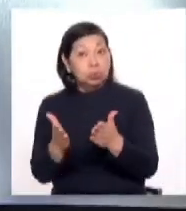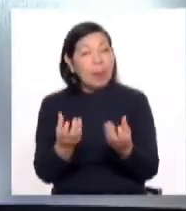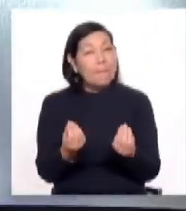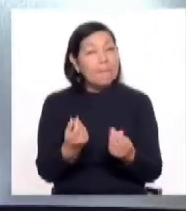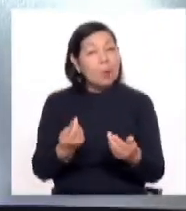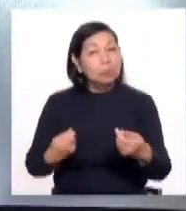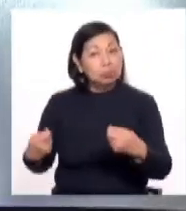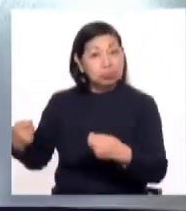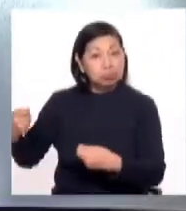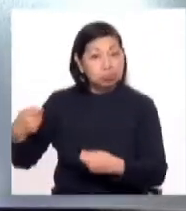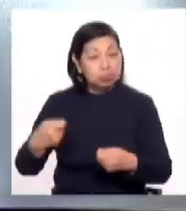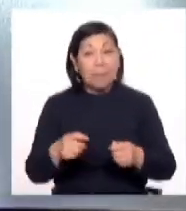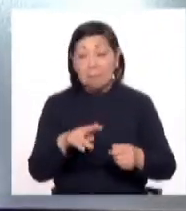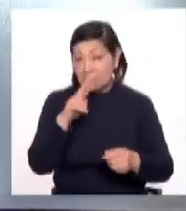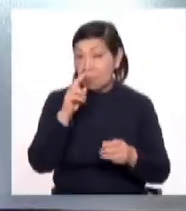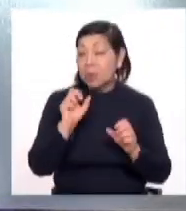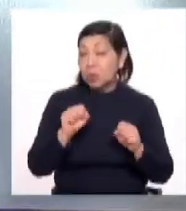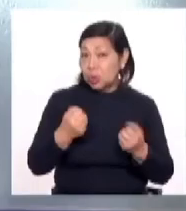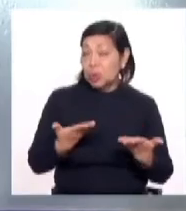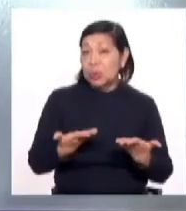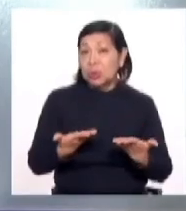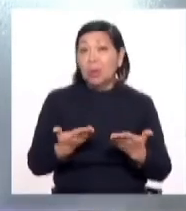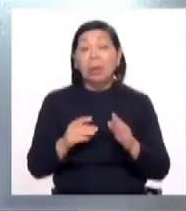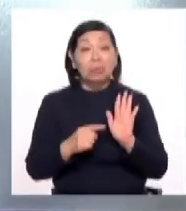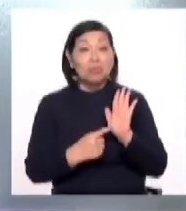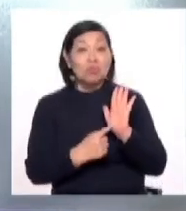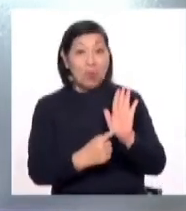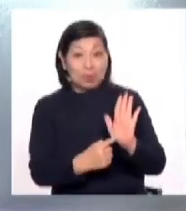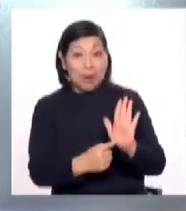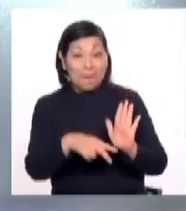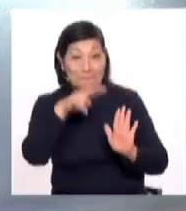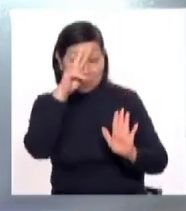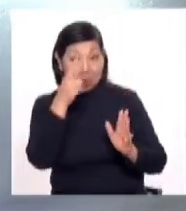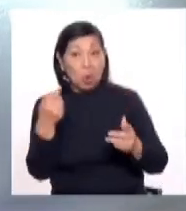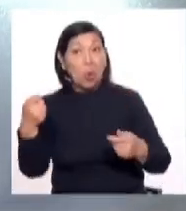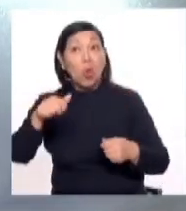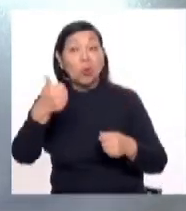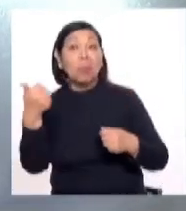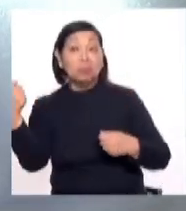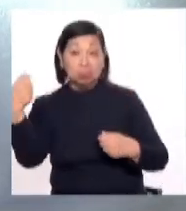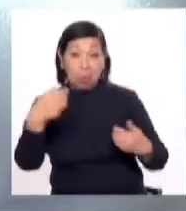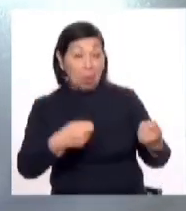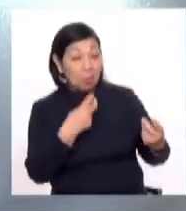de inversiones y comentó que el Perú está en vitrina para las inversiones